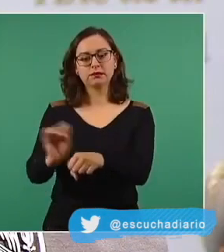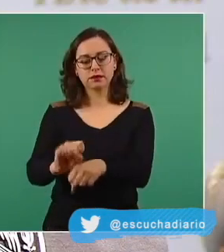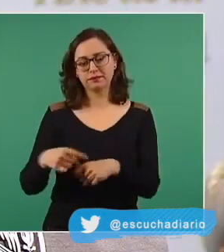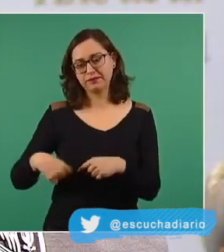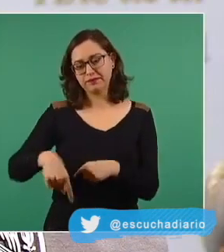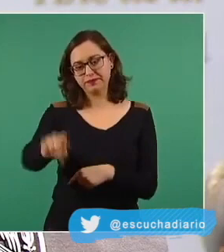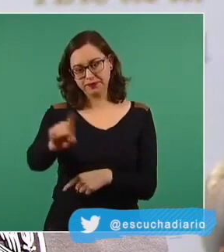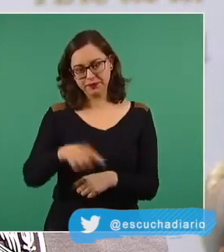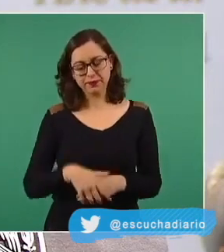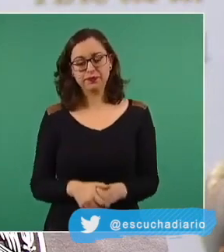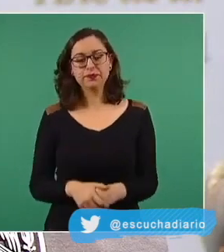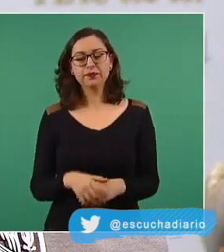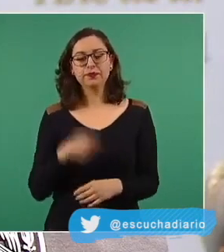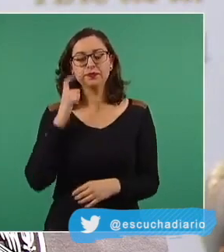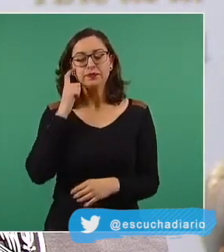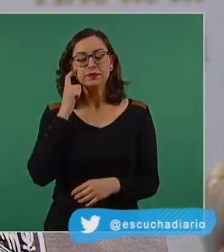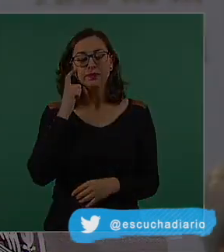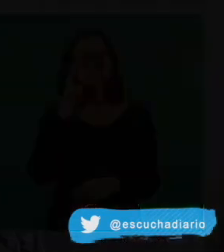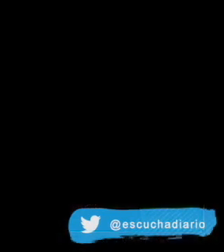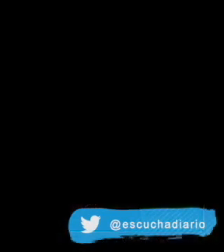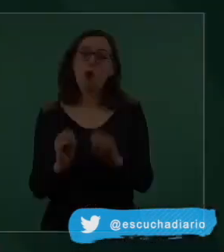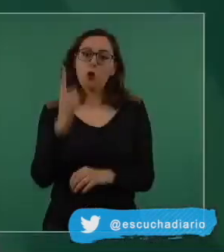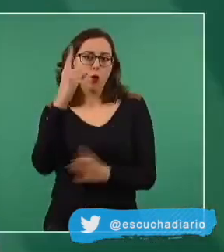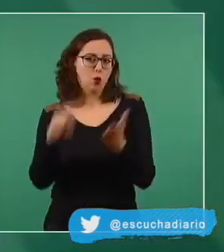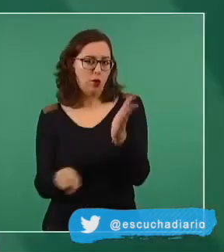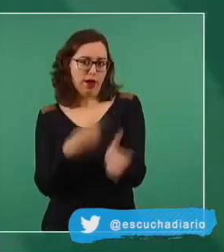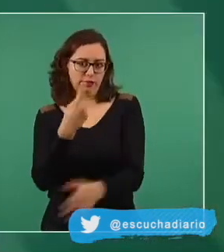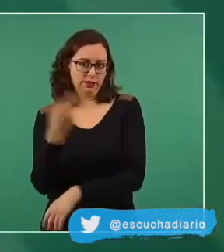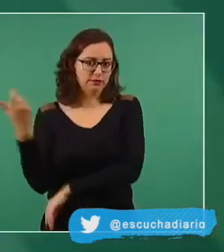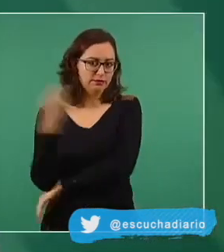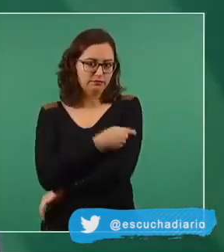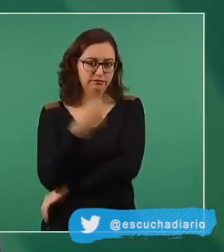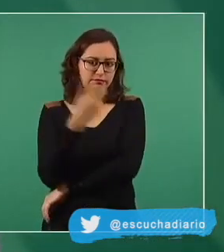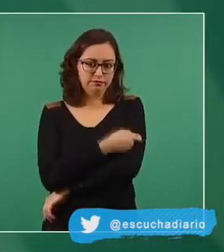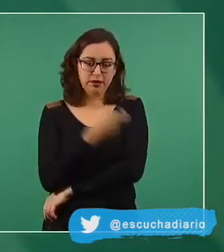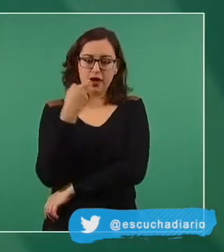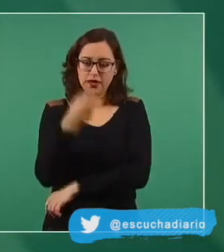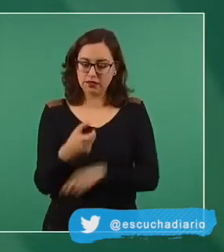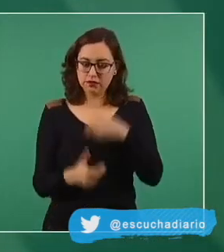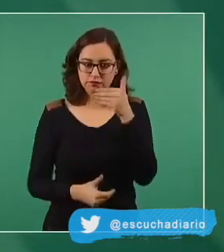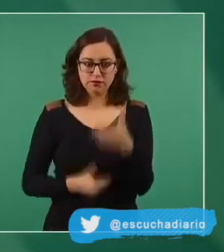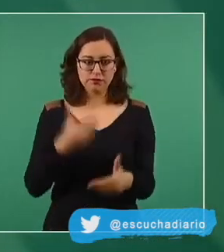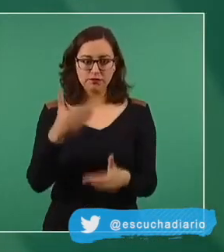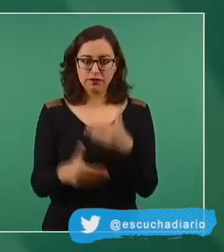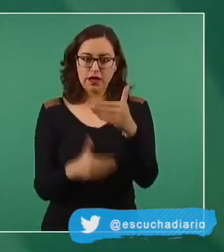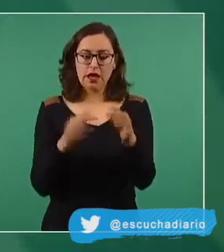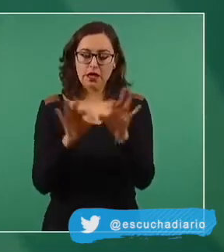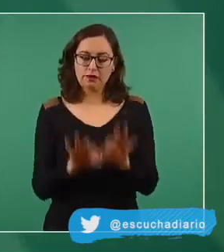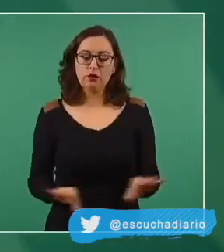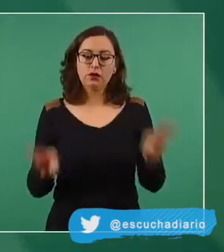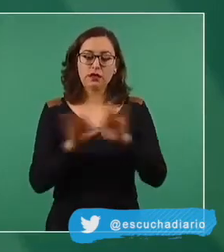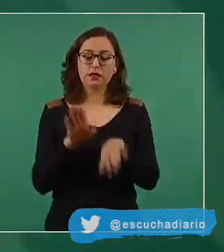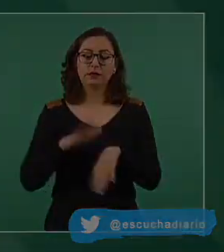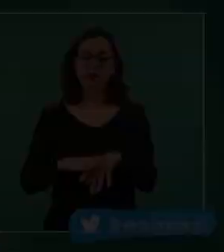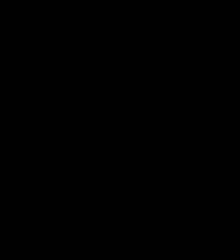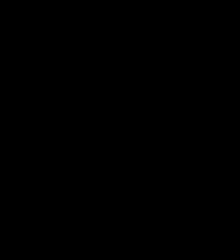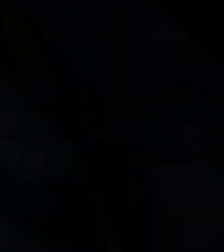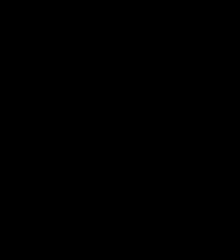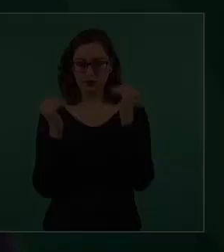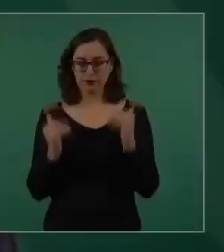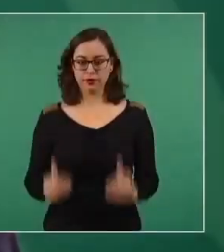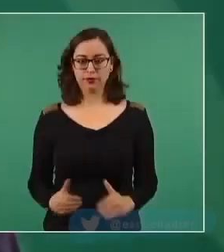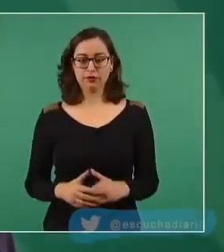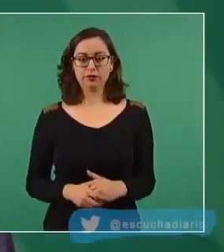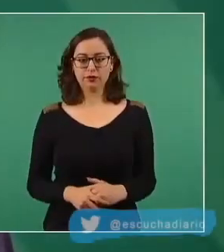hayas vacunado, es importante mantener las medidas de higiene para cuidarnos entre todos, uso correcto del cubrebocas, realizar el lavado